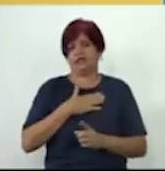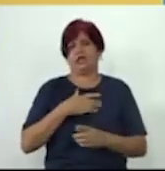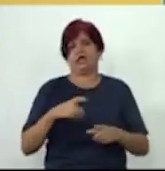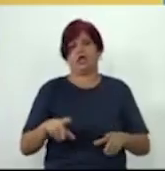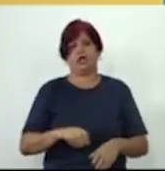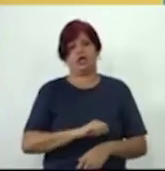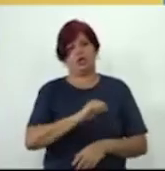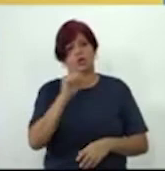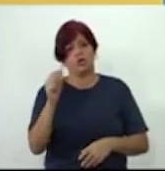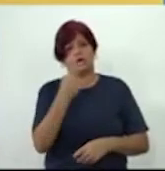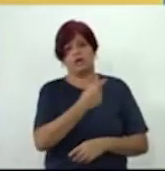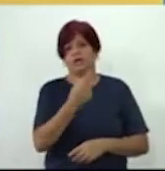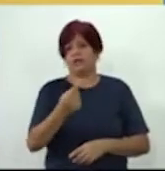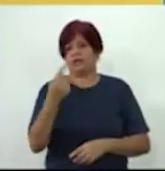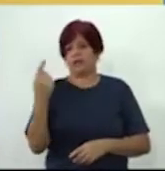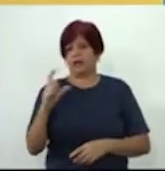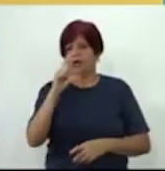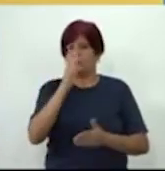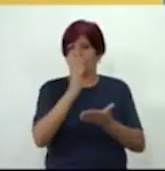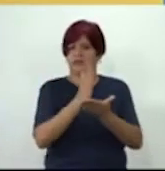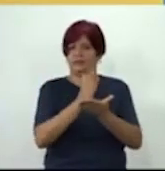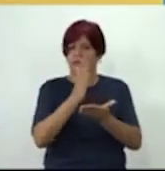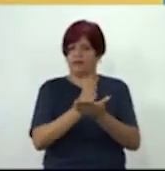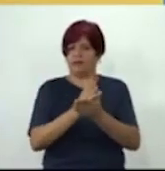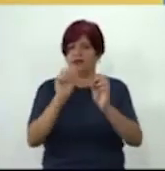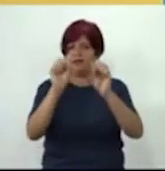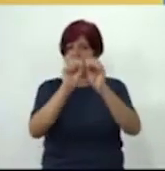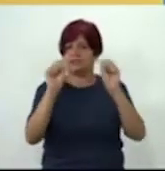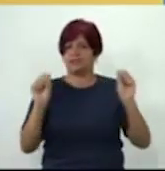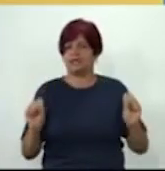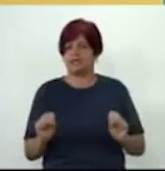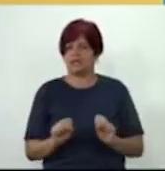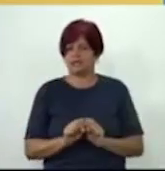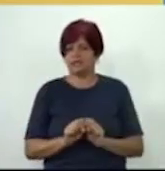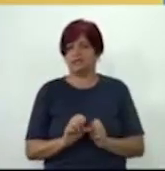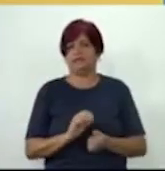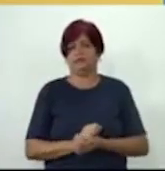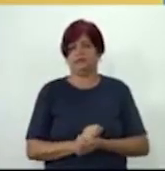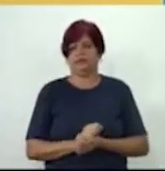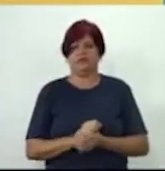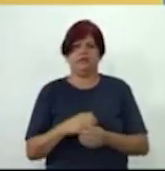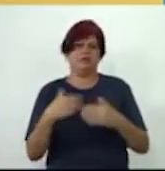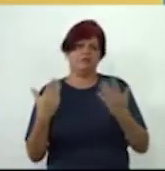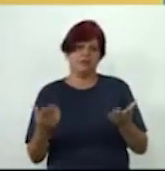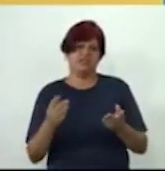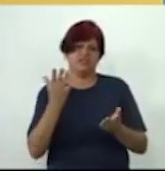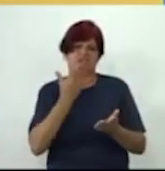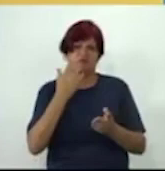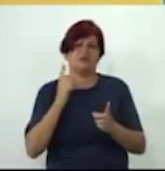en cada una de las clases del sistema y en dependencia del contenido.